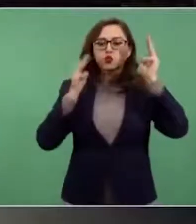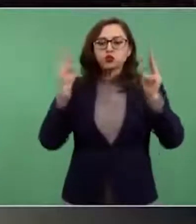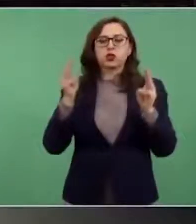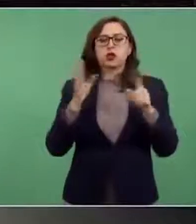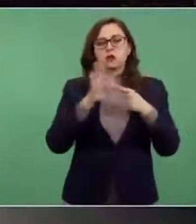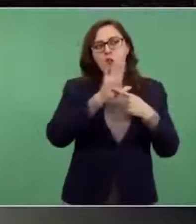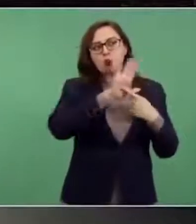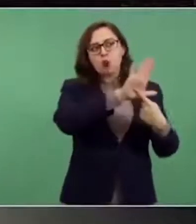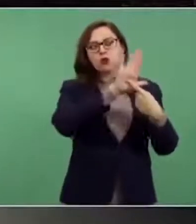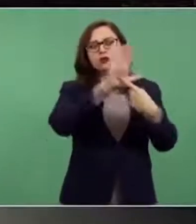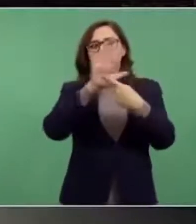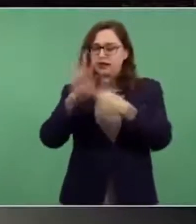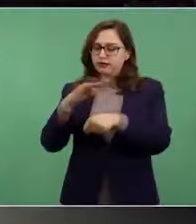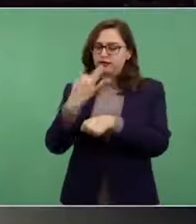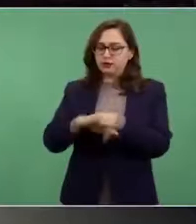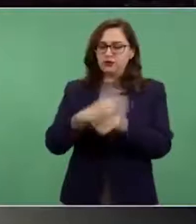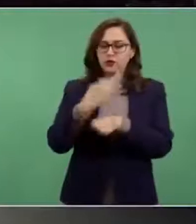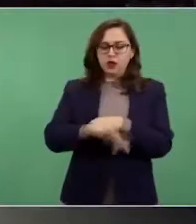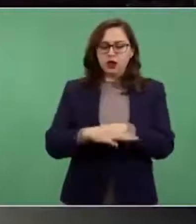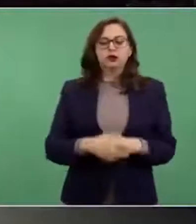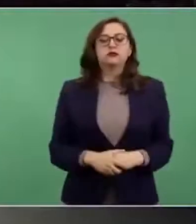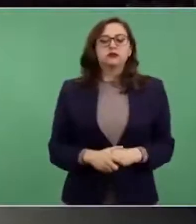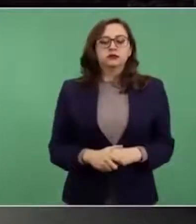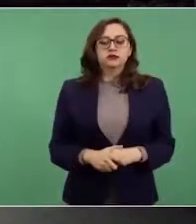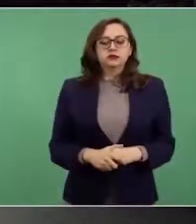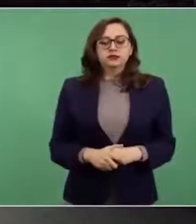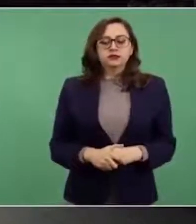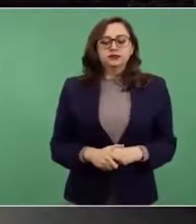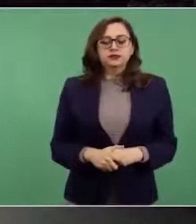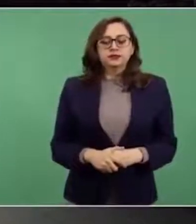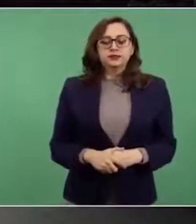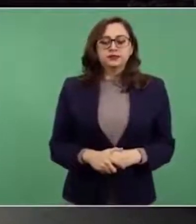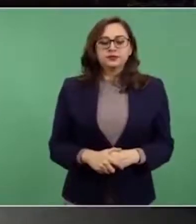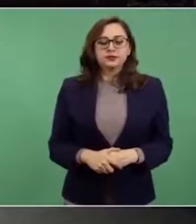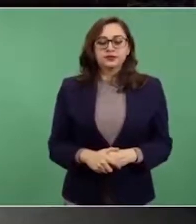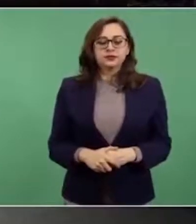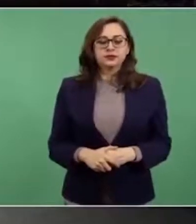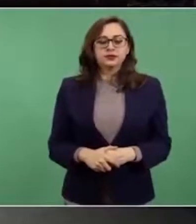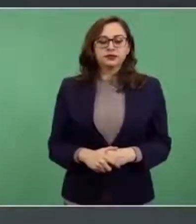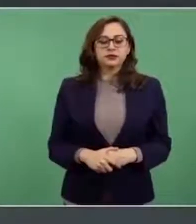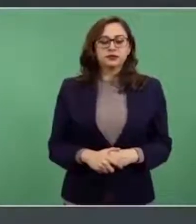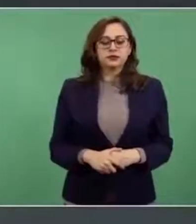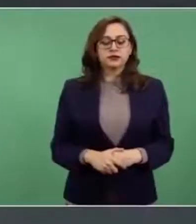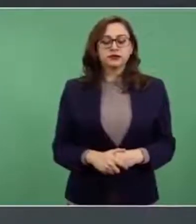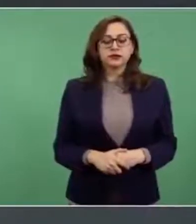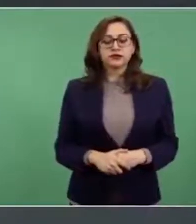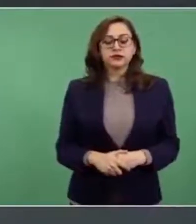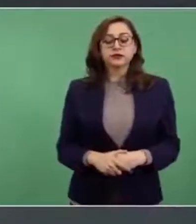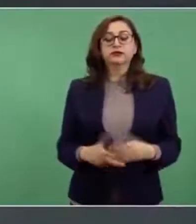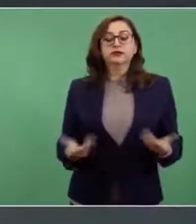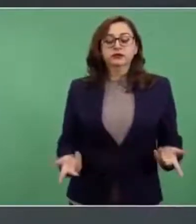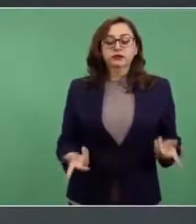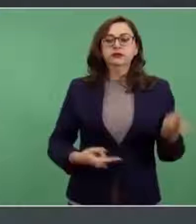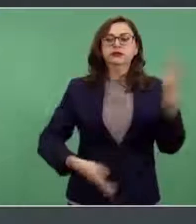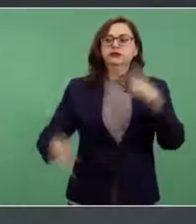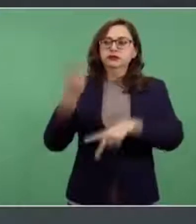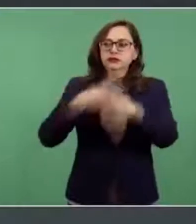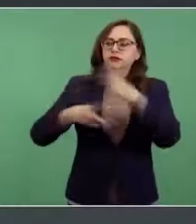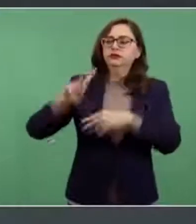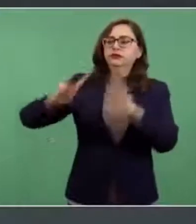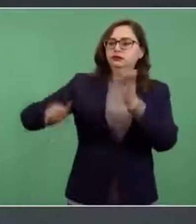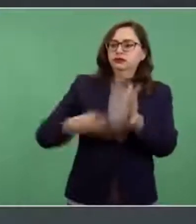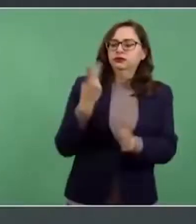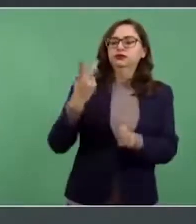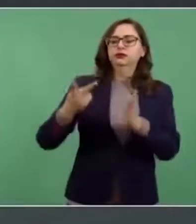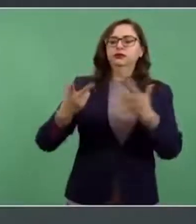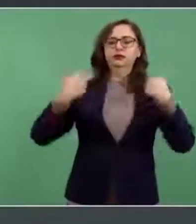nuestro país. En todos los actos contamos con la asistencia de mandatarios, mujeres y